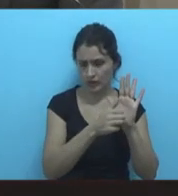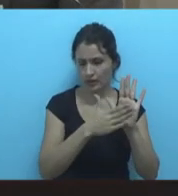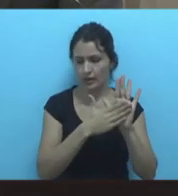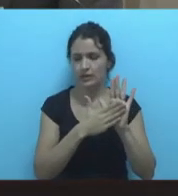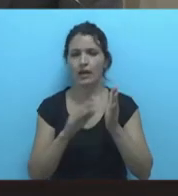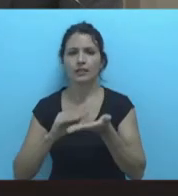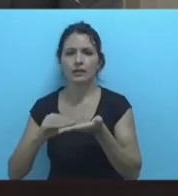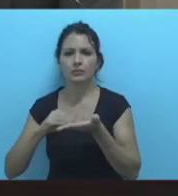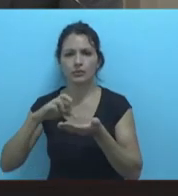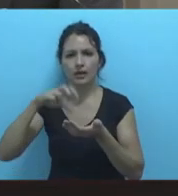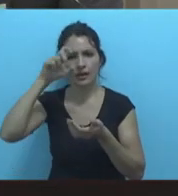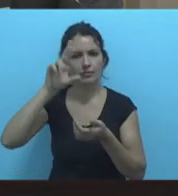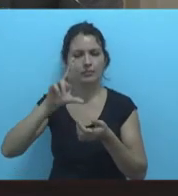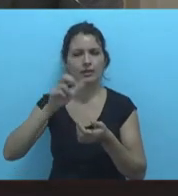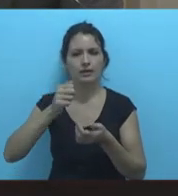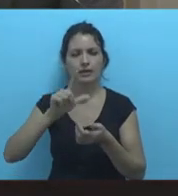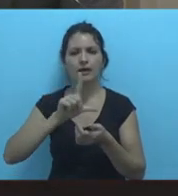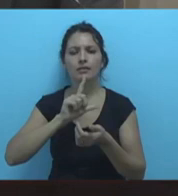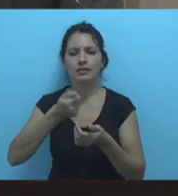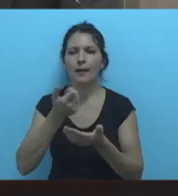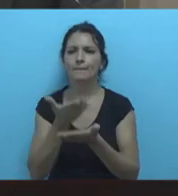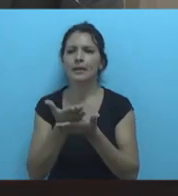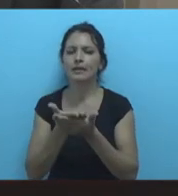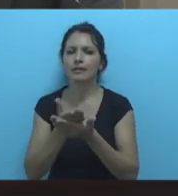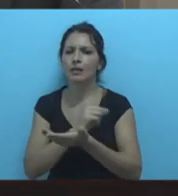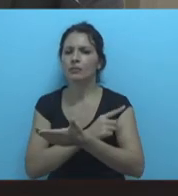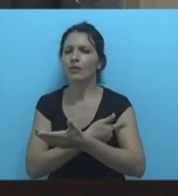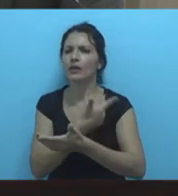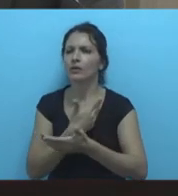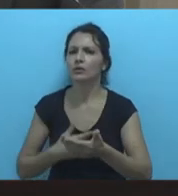Diputada Peralta, por el cual se solicita disponga a gestionar ante el Poder Ejecutivo Nacional